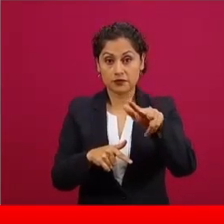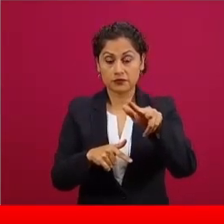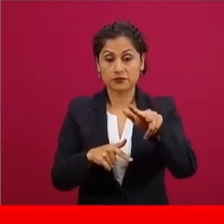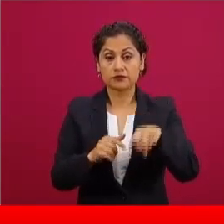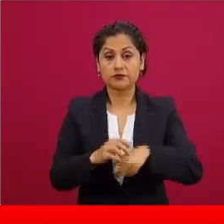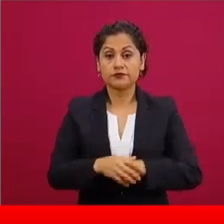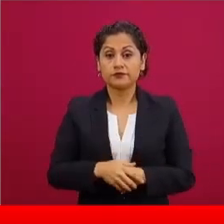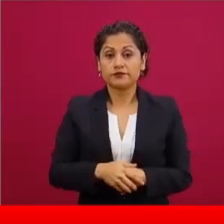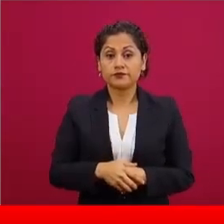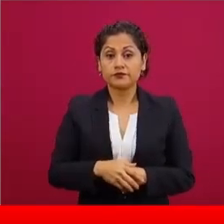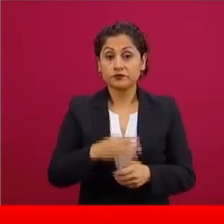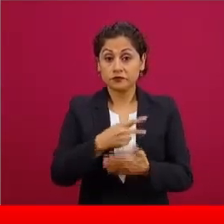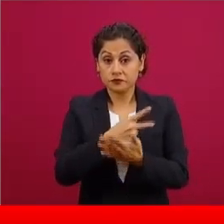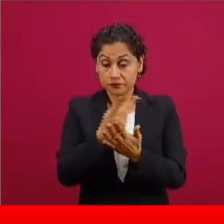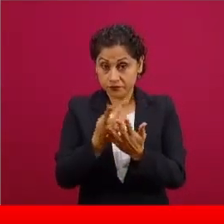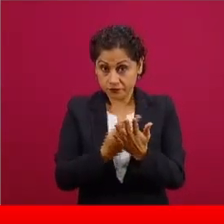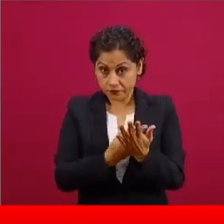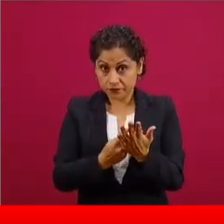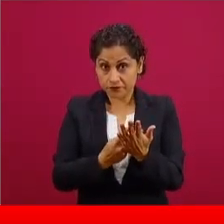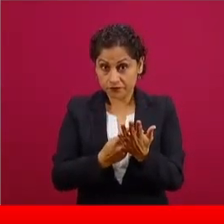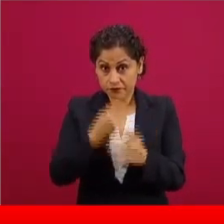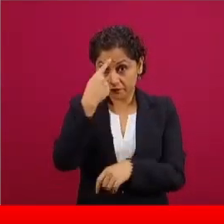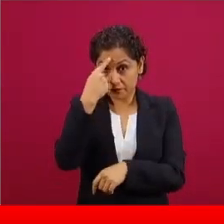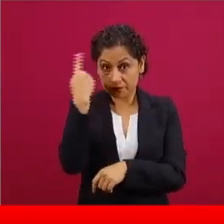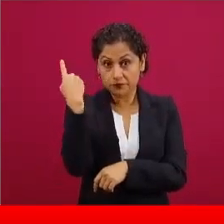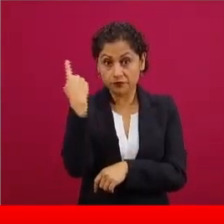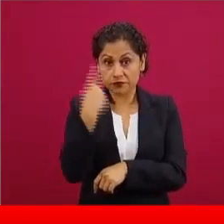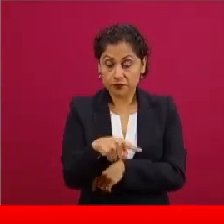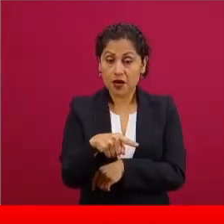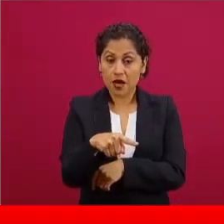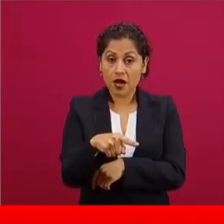producción y petrolera